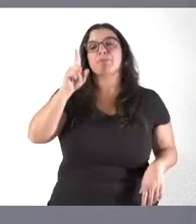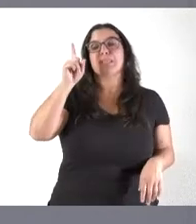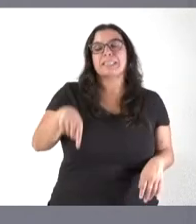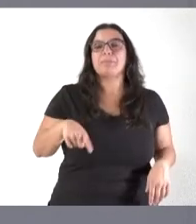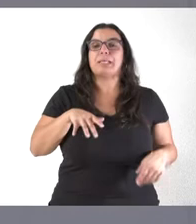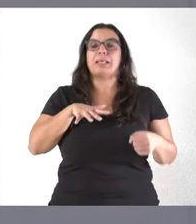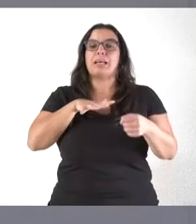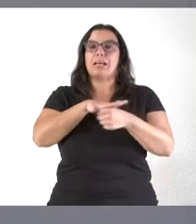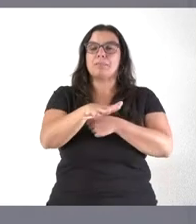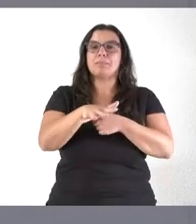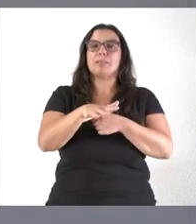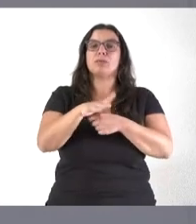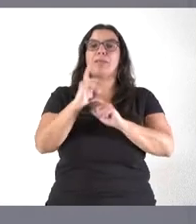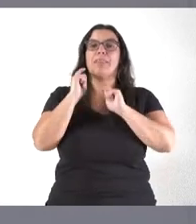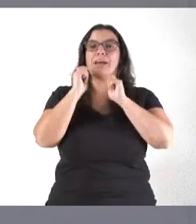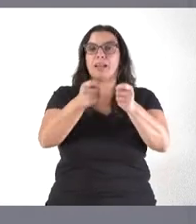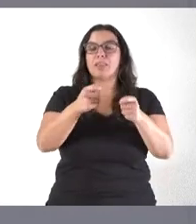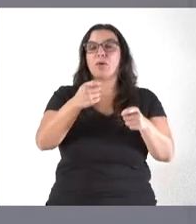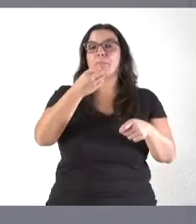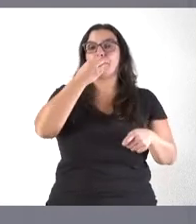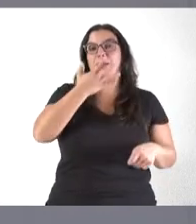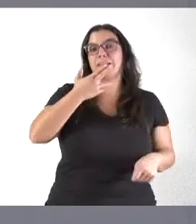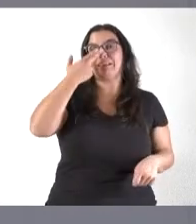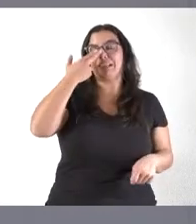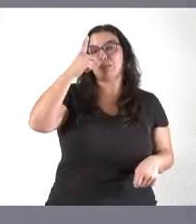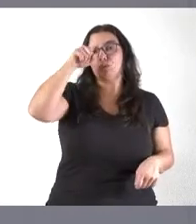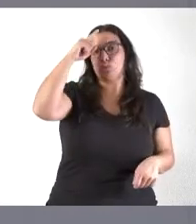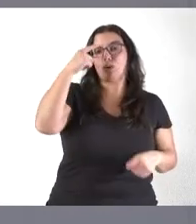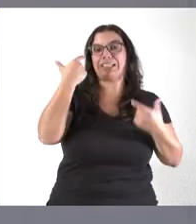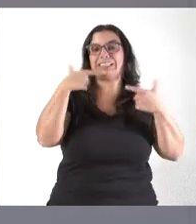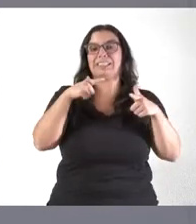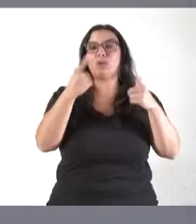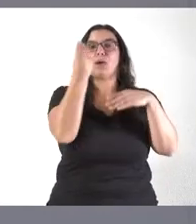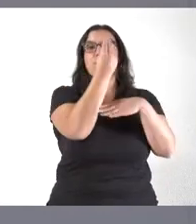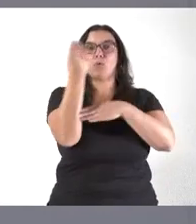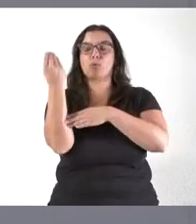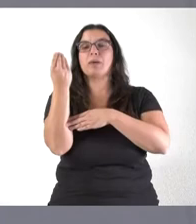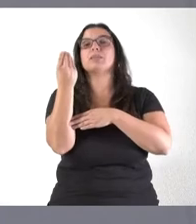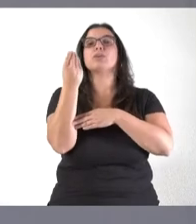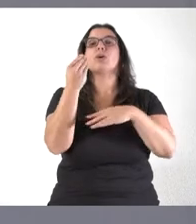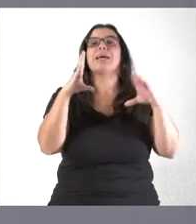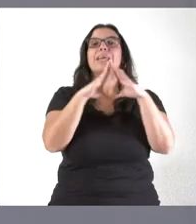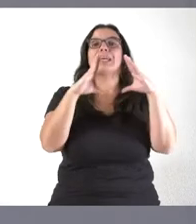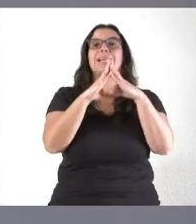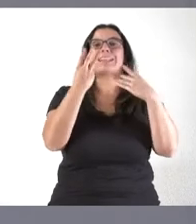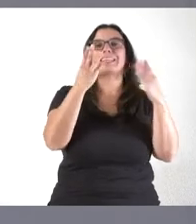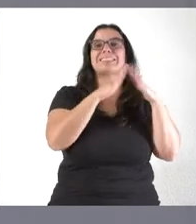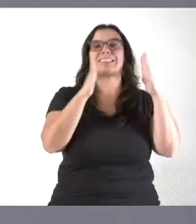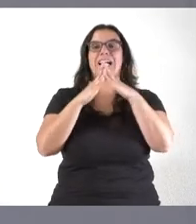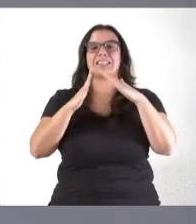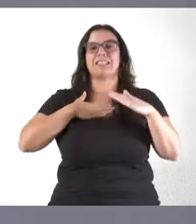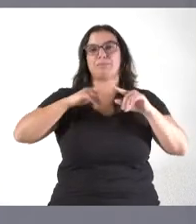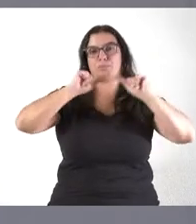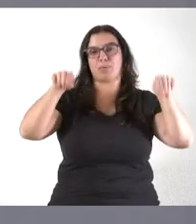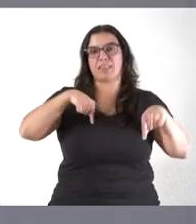de este tipo de declaraciones bien de interés cultural con categoría de monumento a la iglesia parroquial de tres casas en Segovia tienen